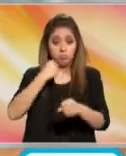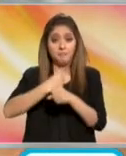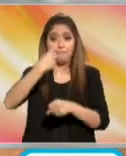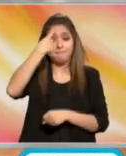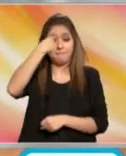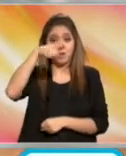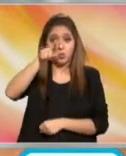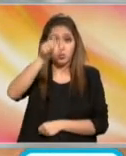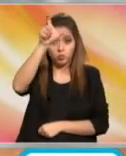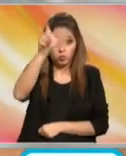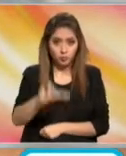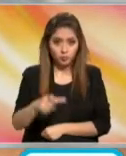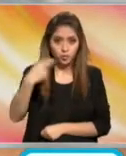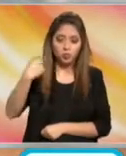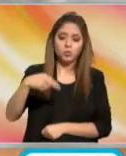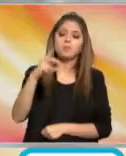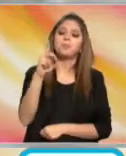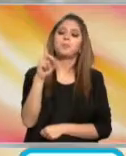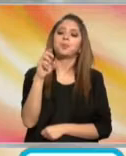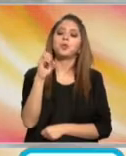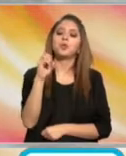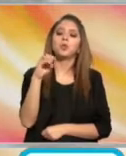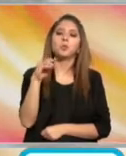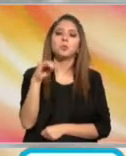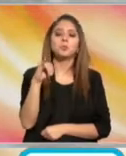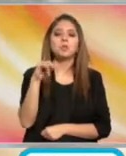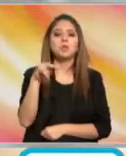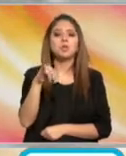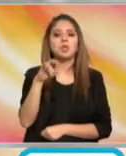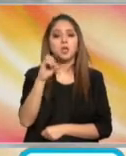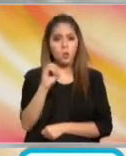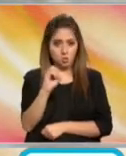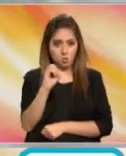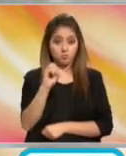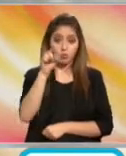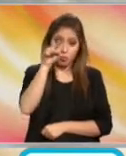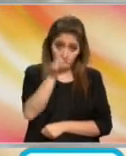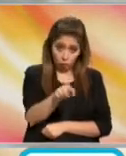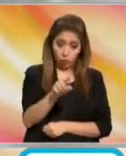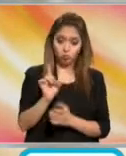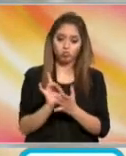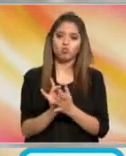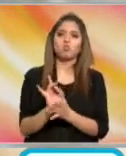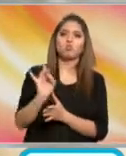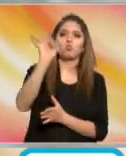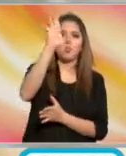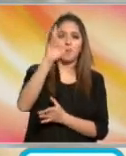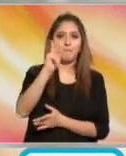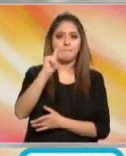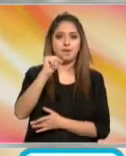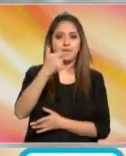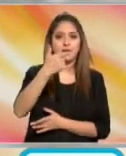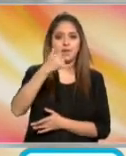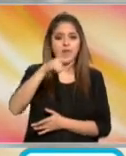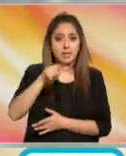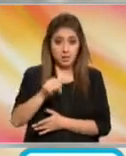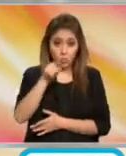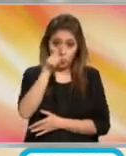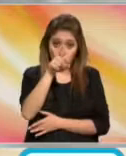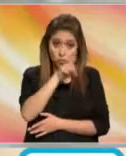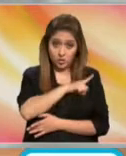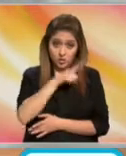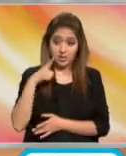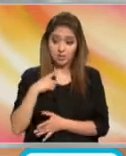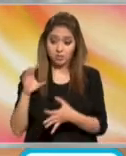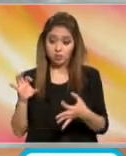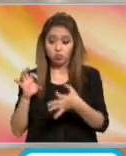Lo que y llaman pues, el dominio. tu dominio de este sitio. exacto, tu Muy bien. dominio. Entonces tú ya subes tu página, Ajá. y lo tienes que tener muy ligado